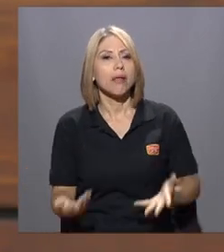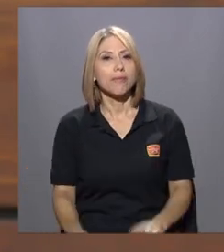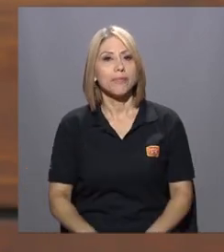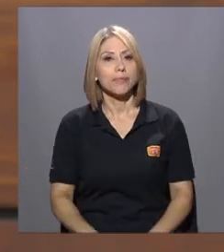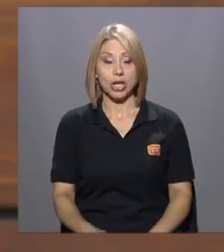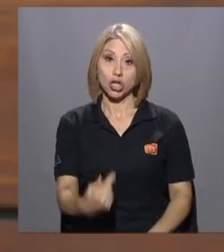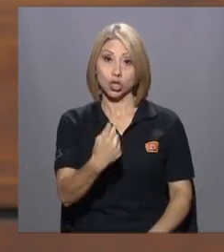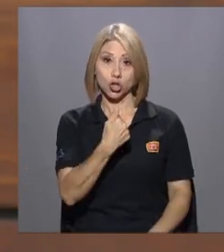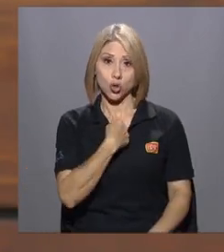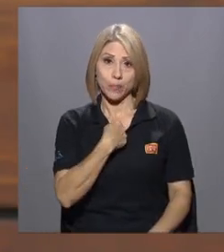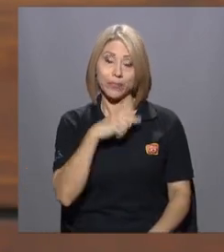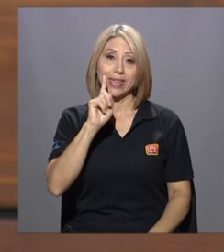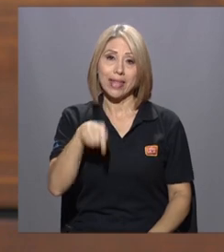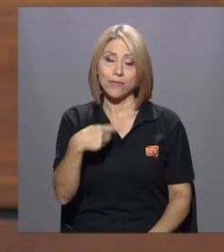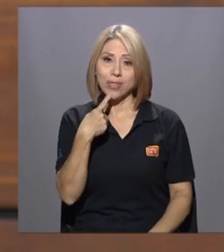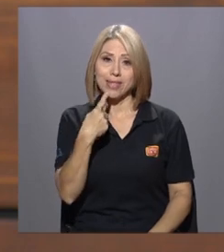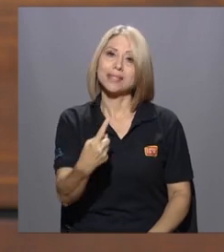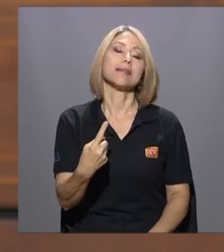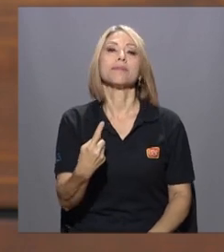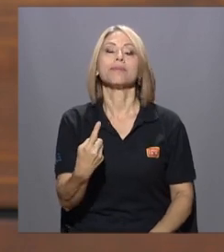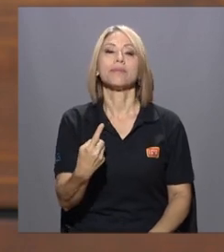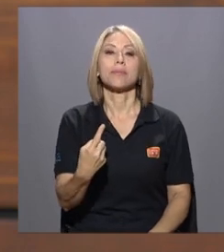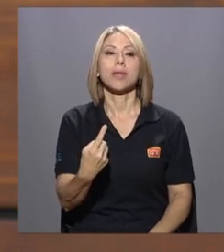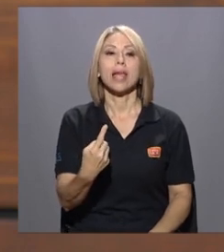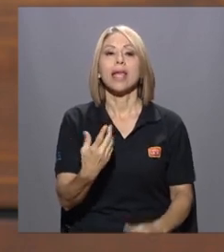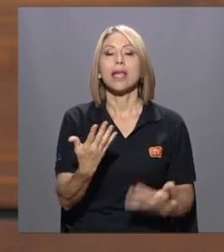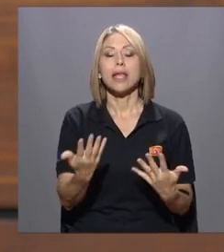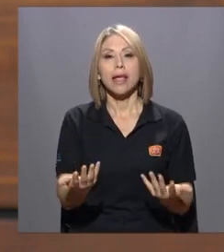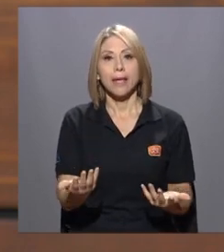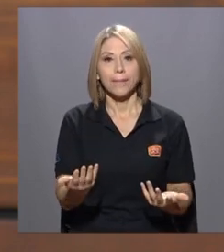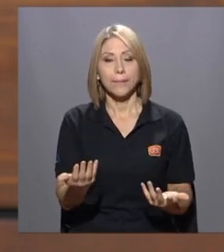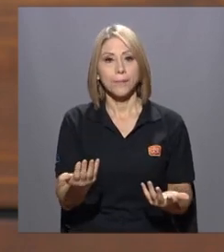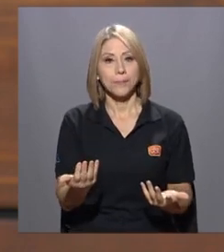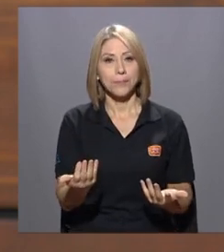Yo tengo que decir que es, por un lado,